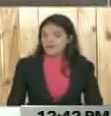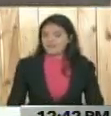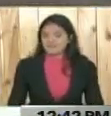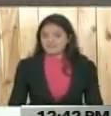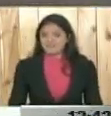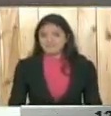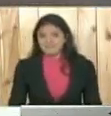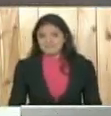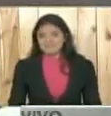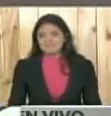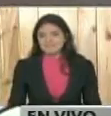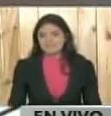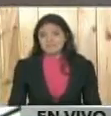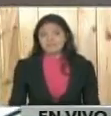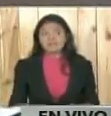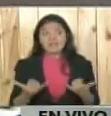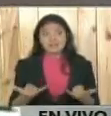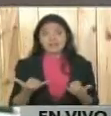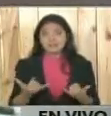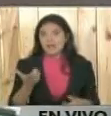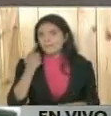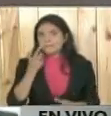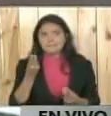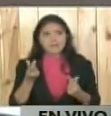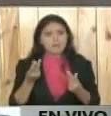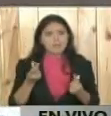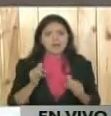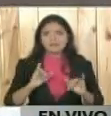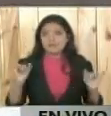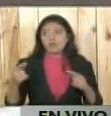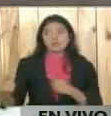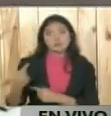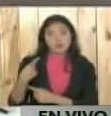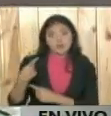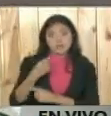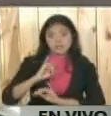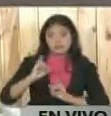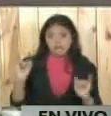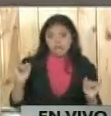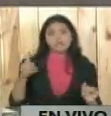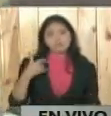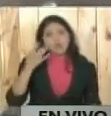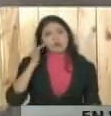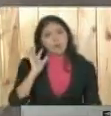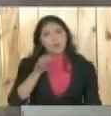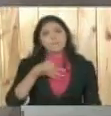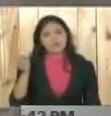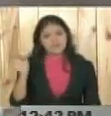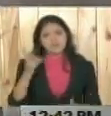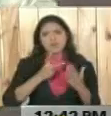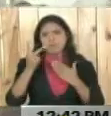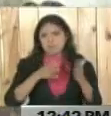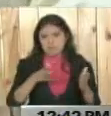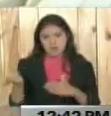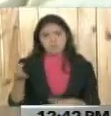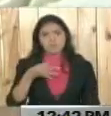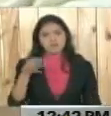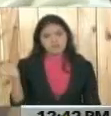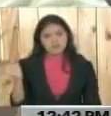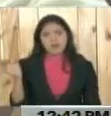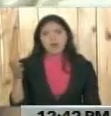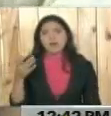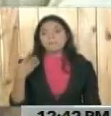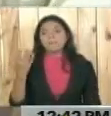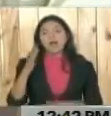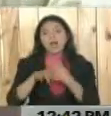No, y desde ya activo, presidente, con lo que acaba de ordenar, y me parece perfecto, es un plan para llevarnos no solo a